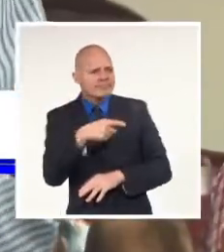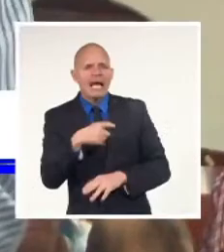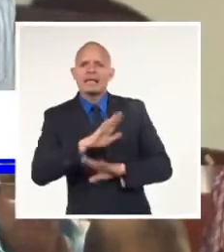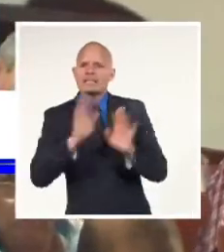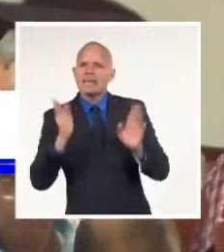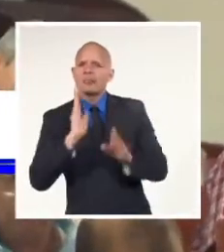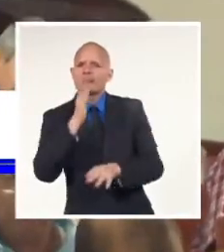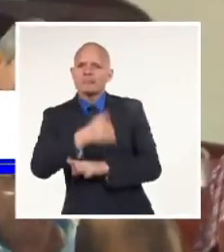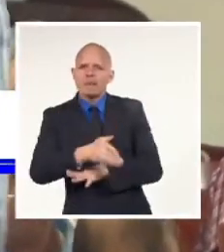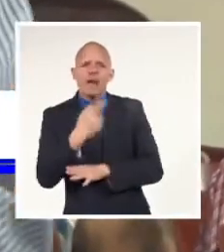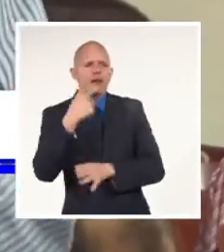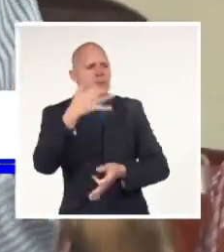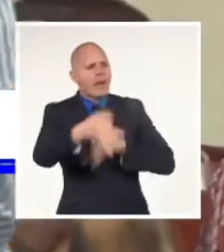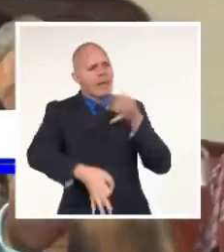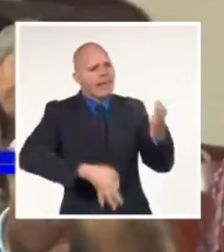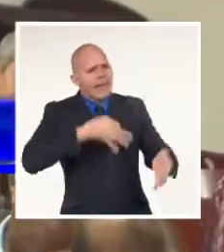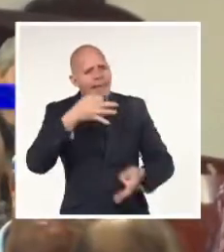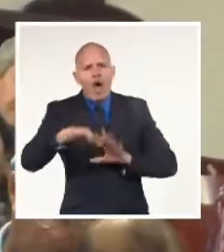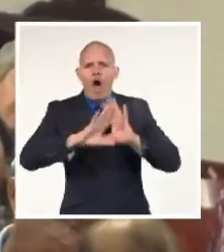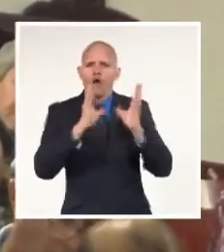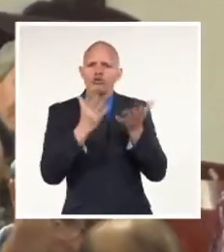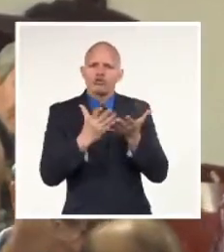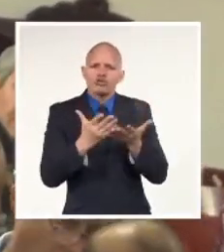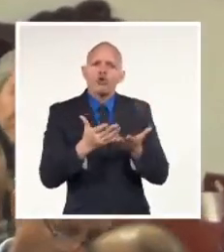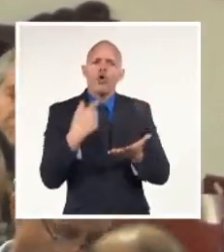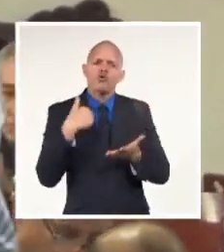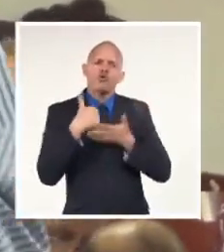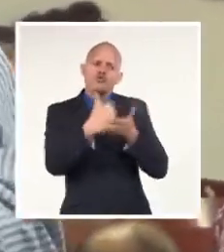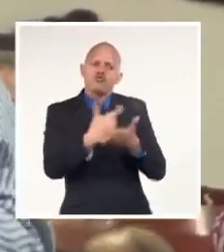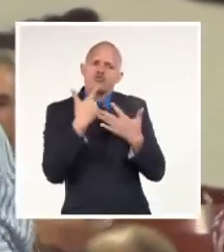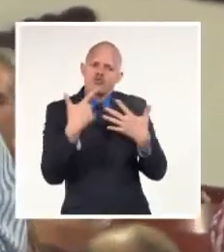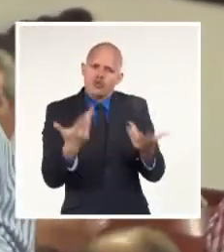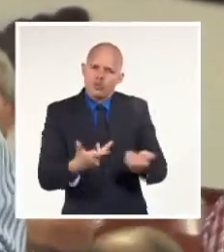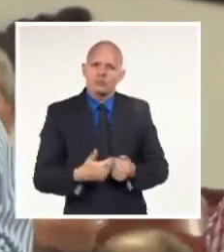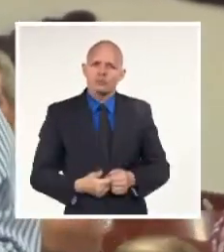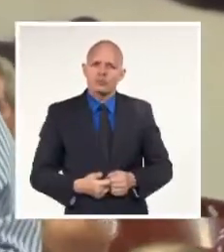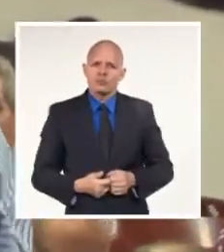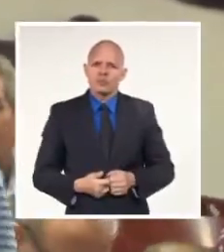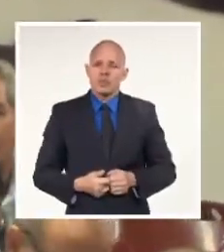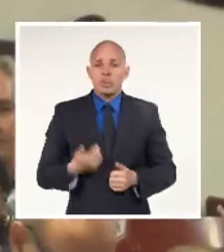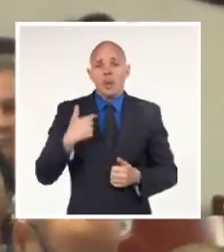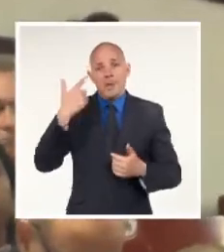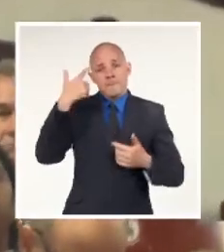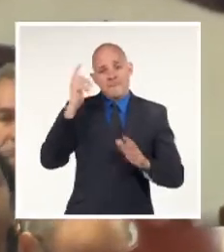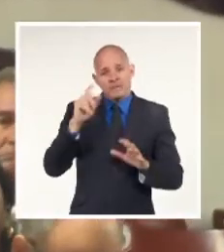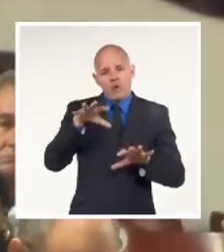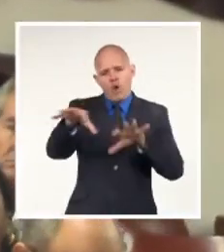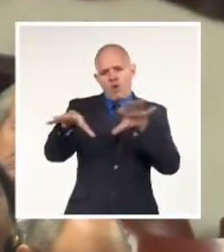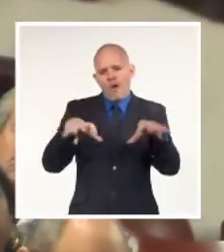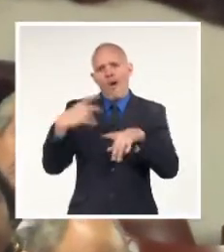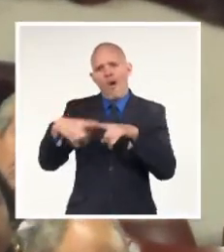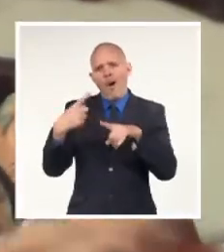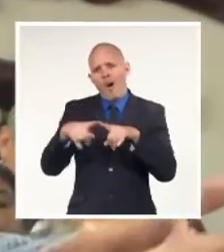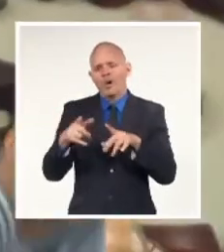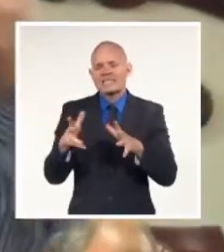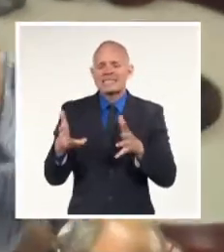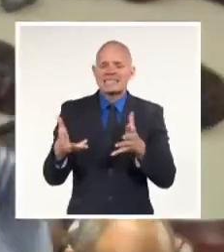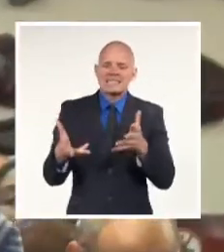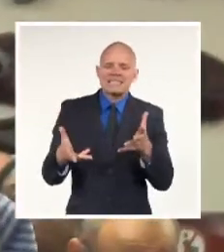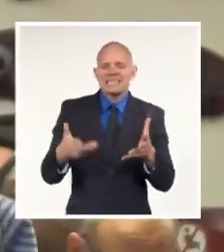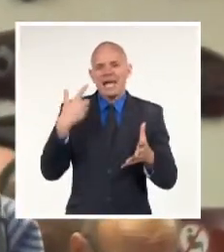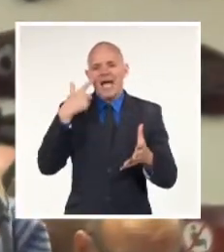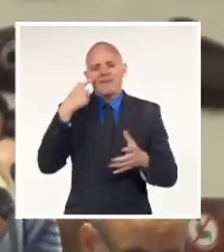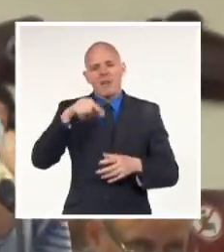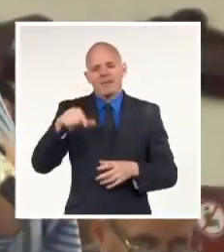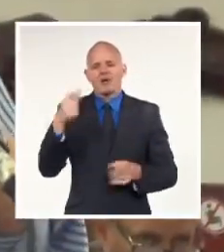explicarse, darse a conocer, decir qué puedo hacer, ayudado. Pienso que en otros lugares ha estado más sentada la persona acá diciendo, vengan